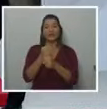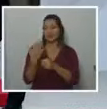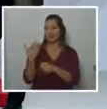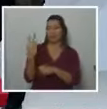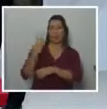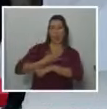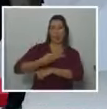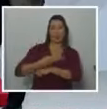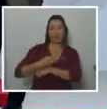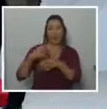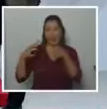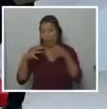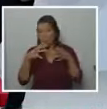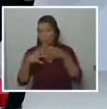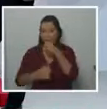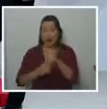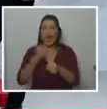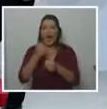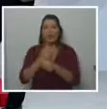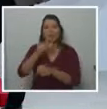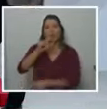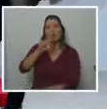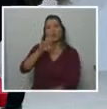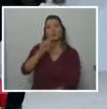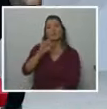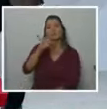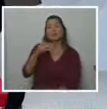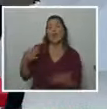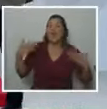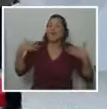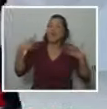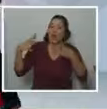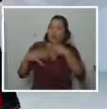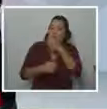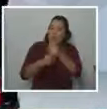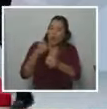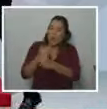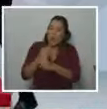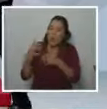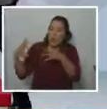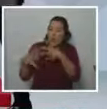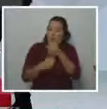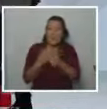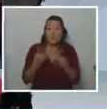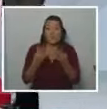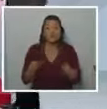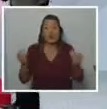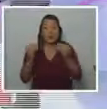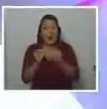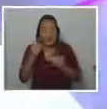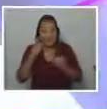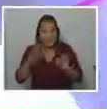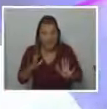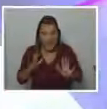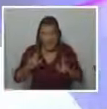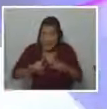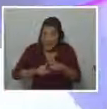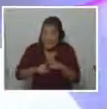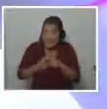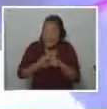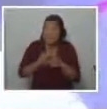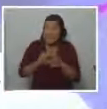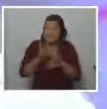de días estaba de cumpleaños. Luisito, feliz cumpleaños, que cumpla un montón de años más. Ahí está, Lidia, oiga, se está empezando